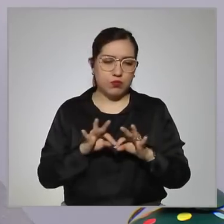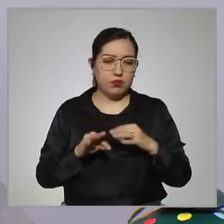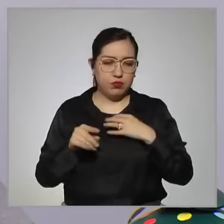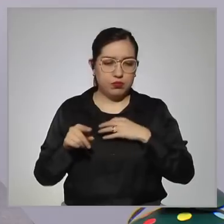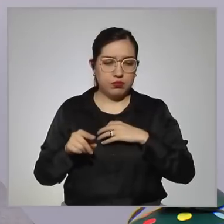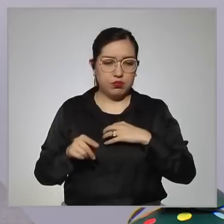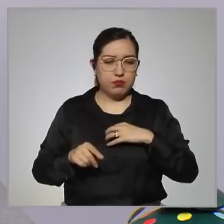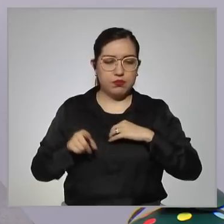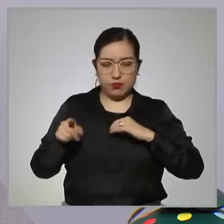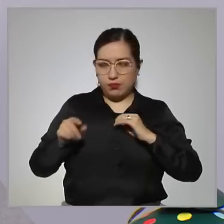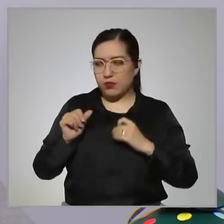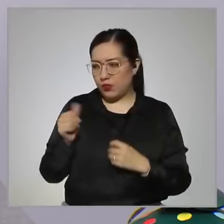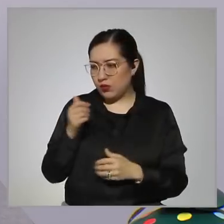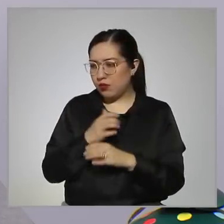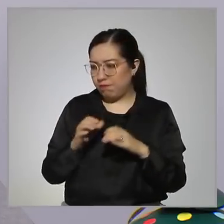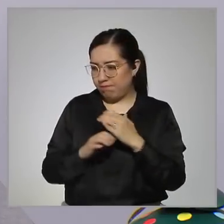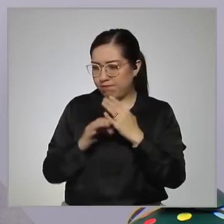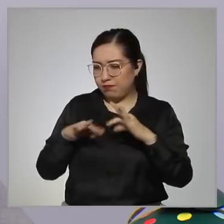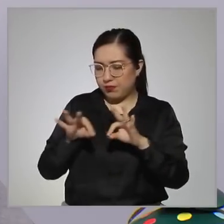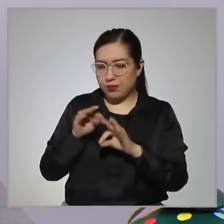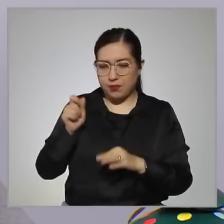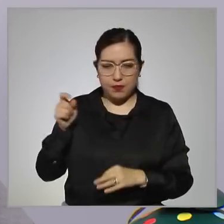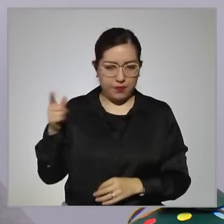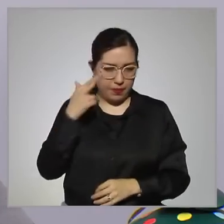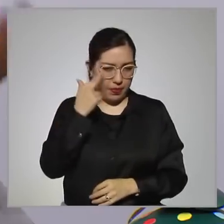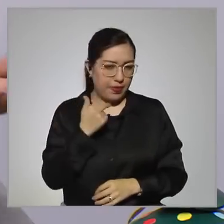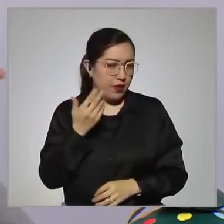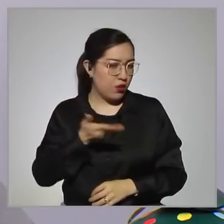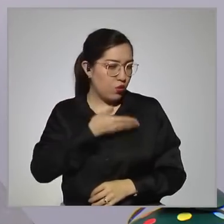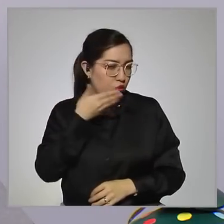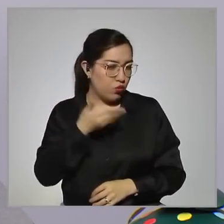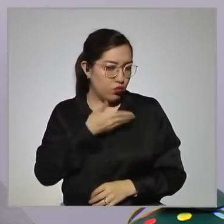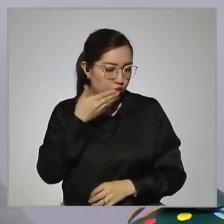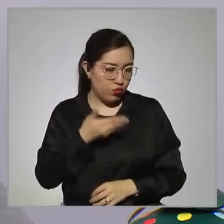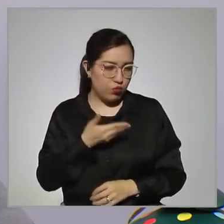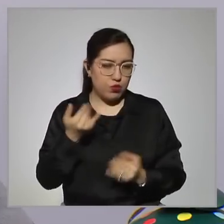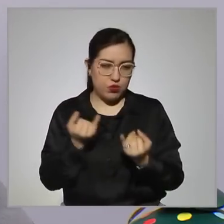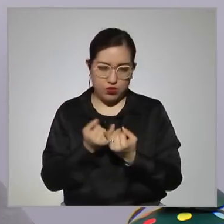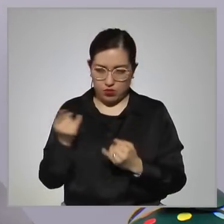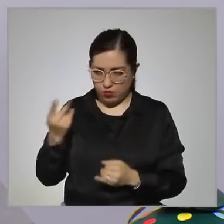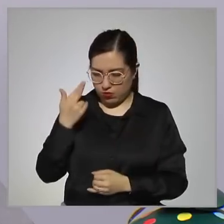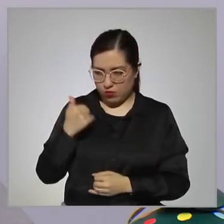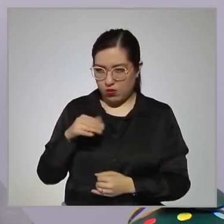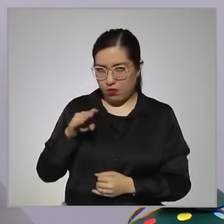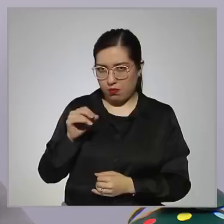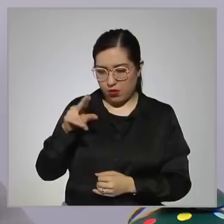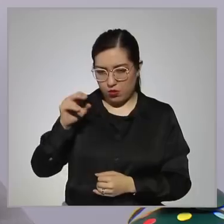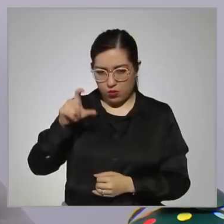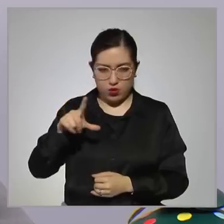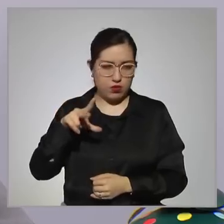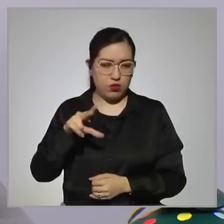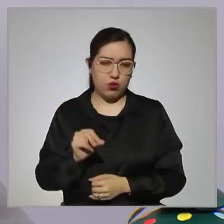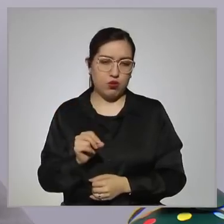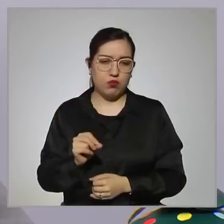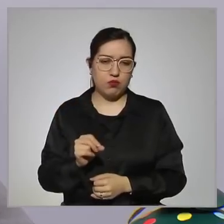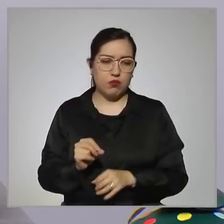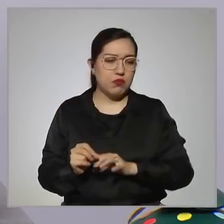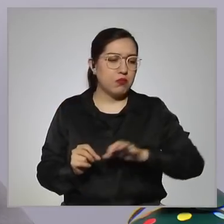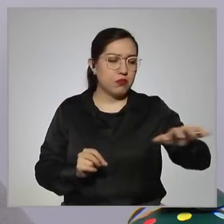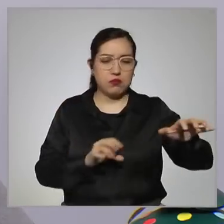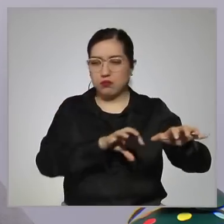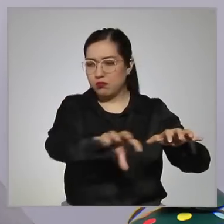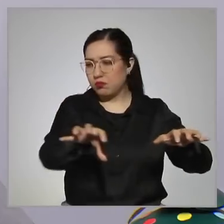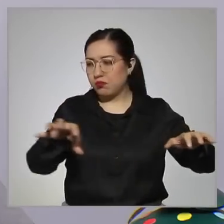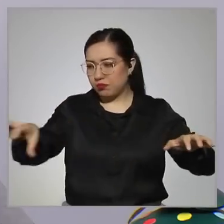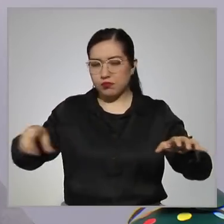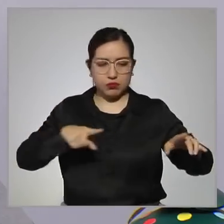muy importante es los ritos, por ejemplo, que hizo referencia Nelly hace rato, tal como lo dice Manuel Ramos, realmente no son excluyentes entre sí. O sea, no